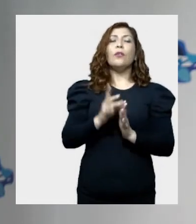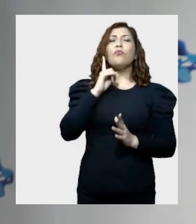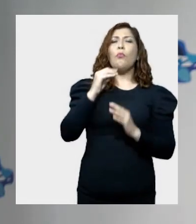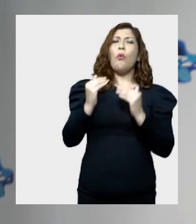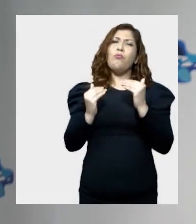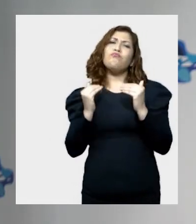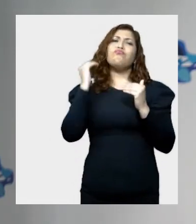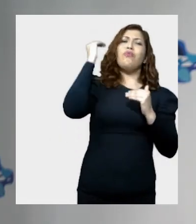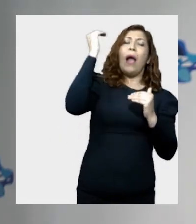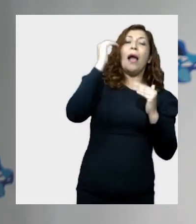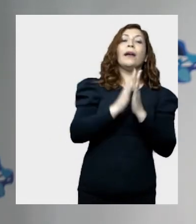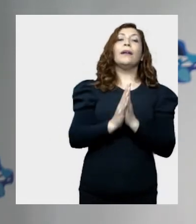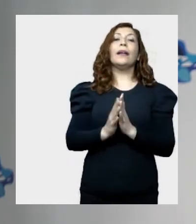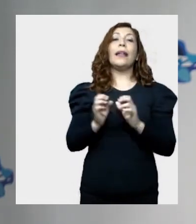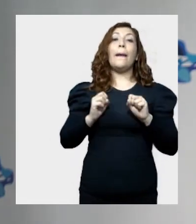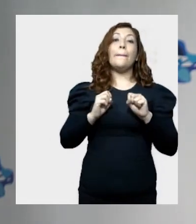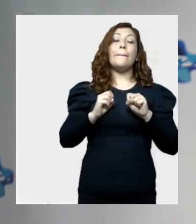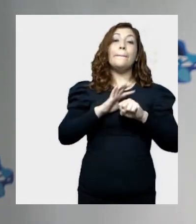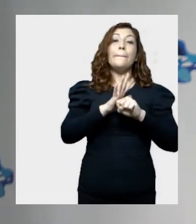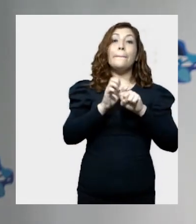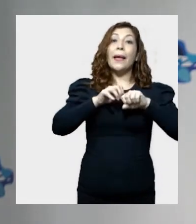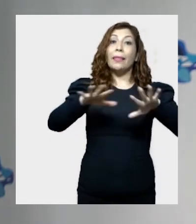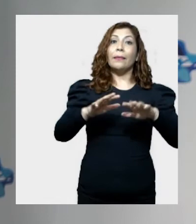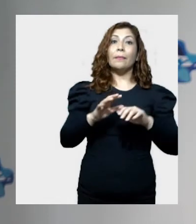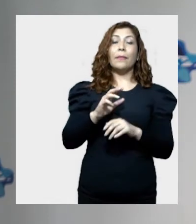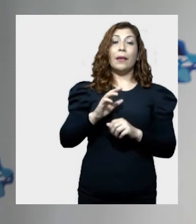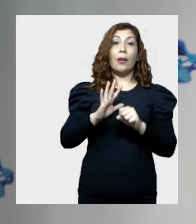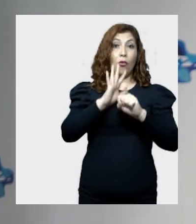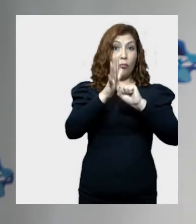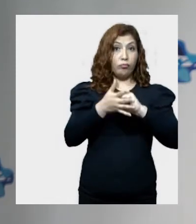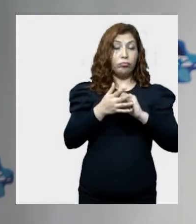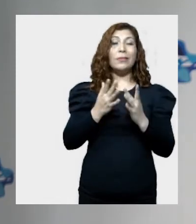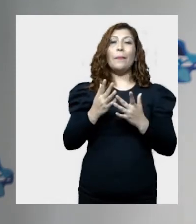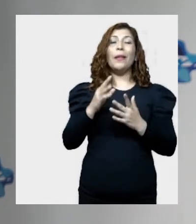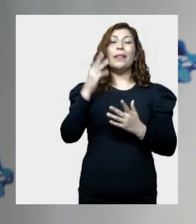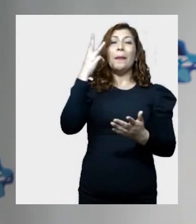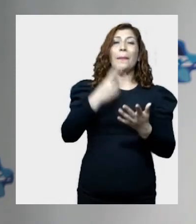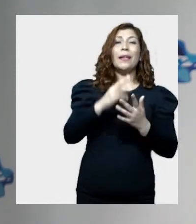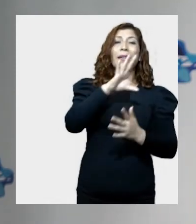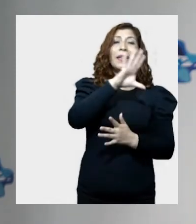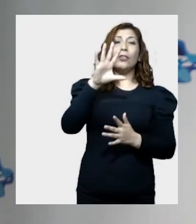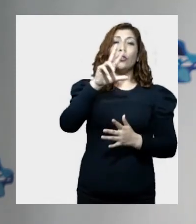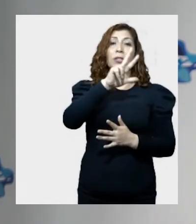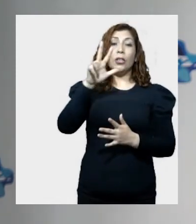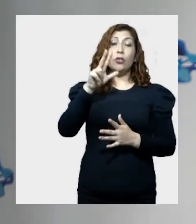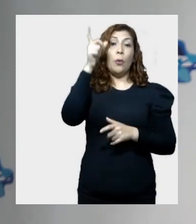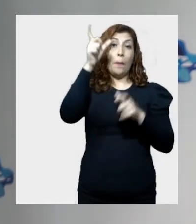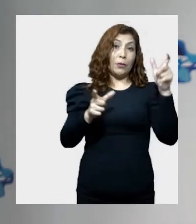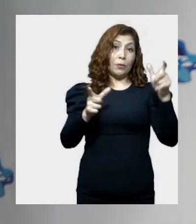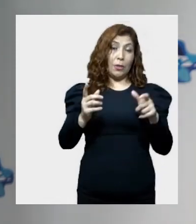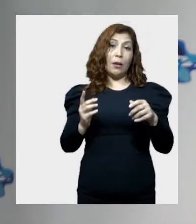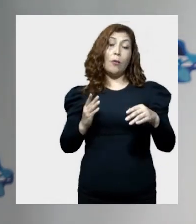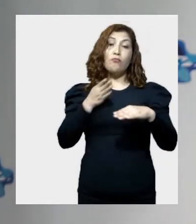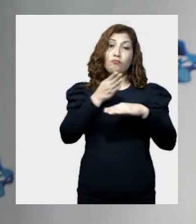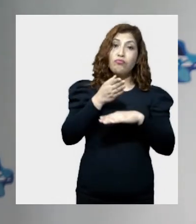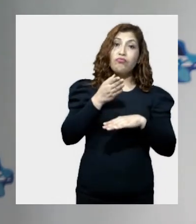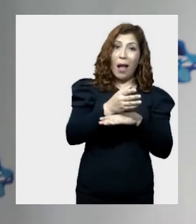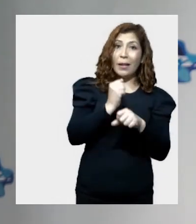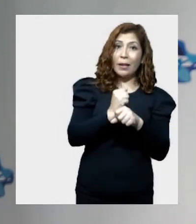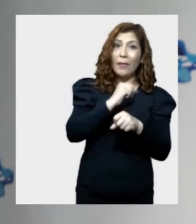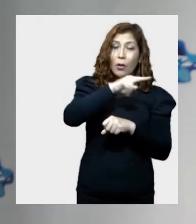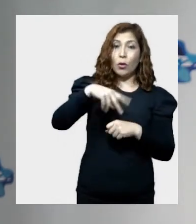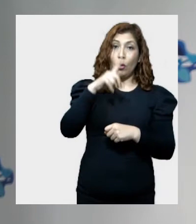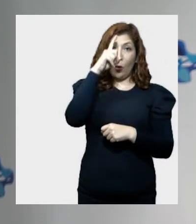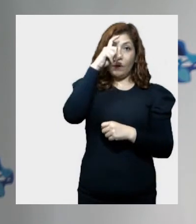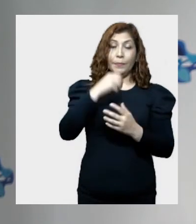explosivo aumento producto de la pandemia por COVID-19. En total fueron 3.588 los funcionarios que llegó a tener nuestro